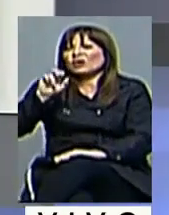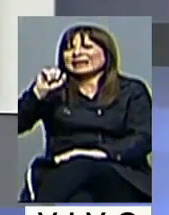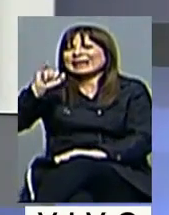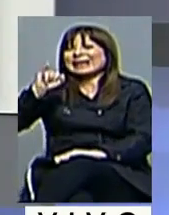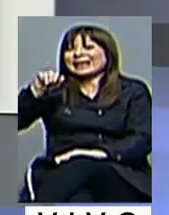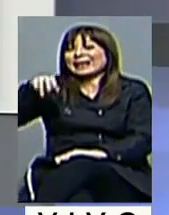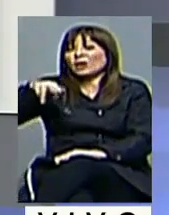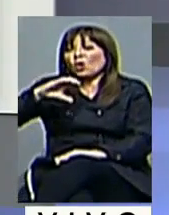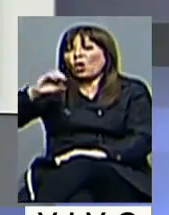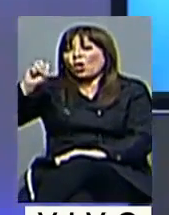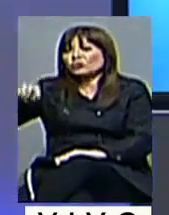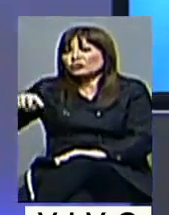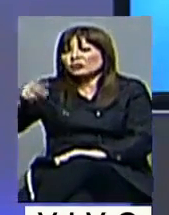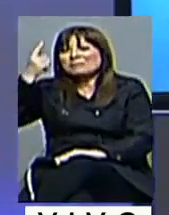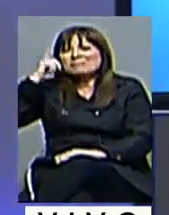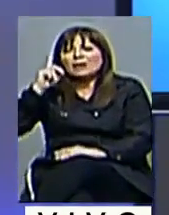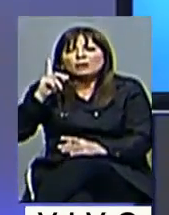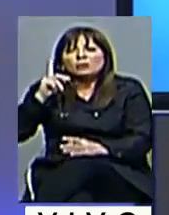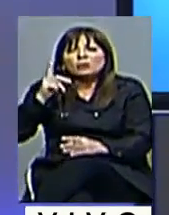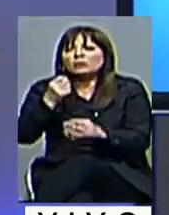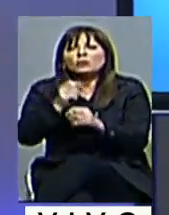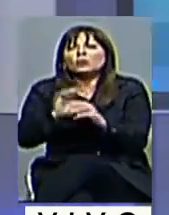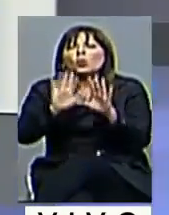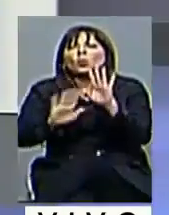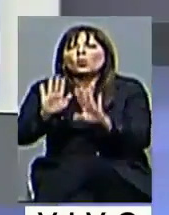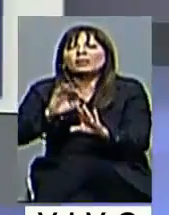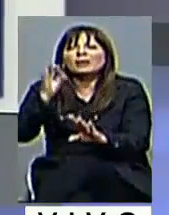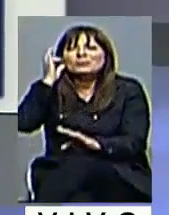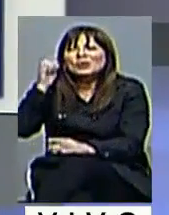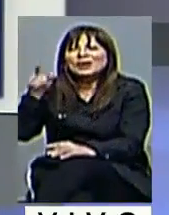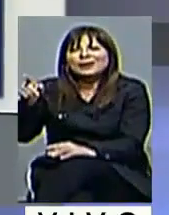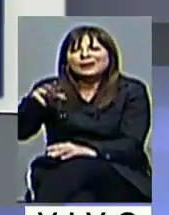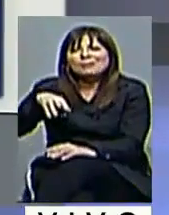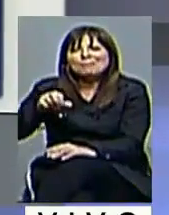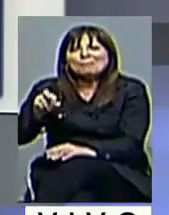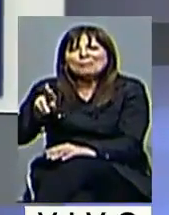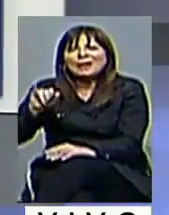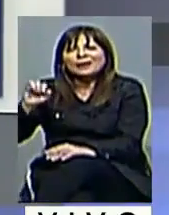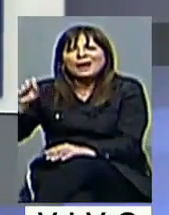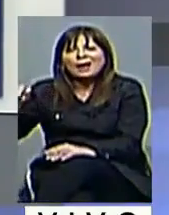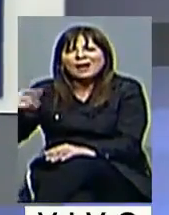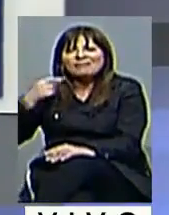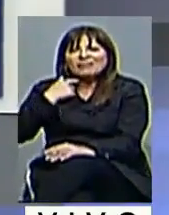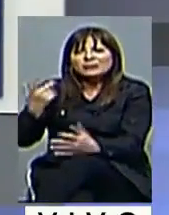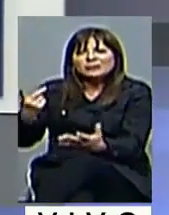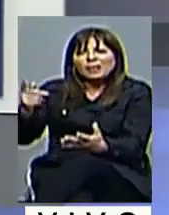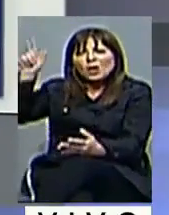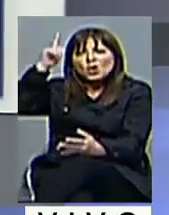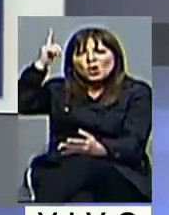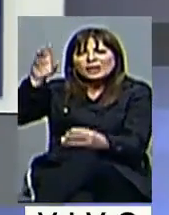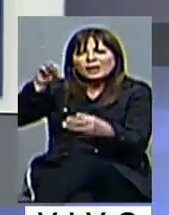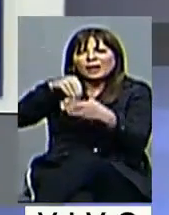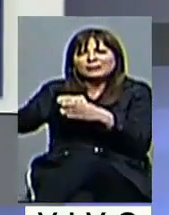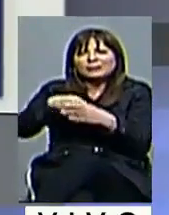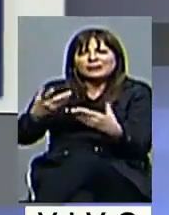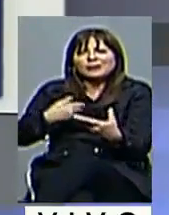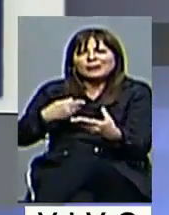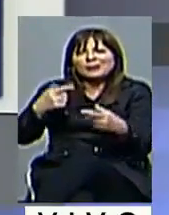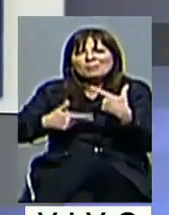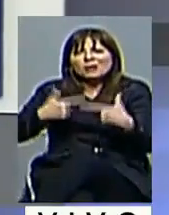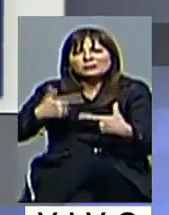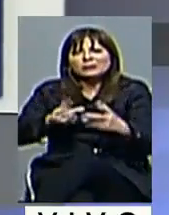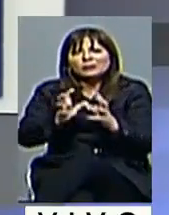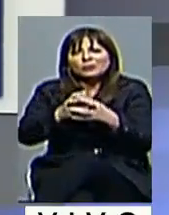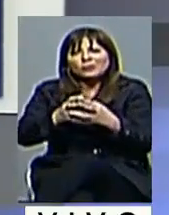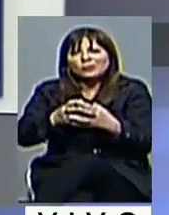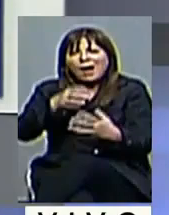fuera no logra proteger a Mariana Elwin, que de alguna manera está siendo afectada en las lógicas internas del partido. Me refiero a que se